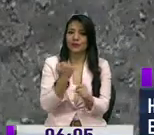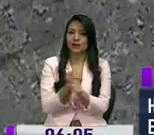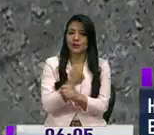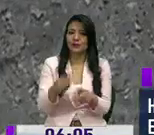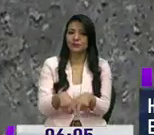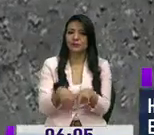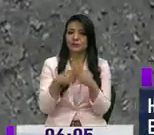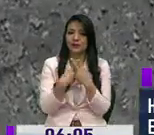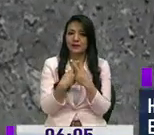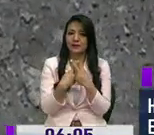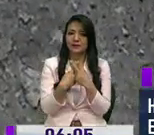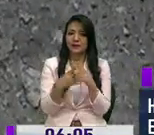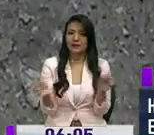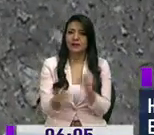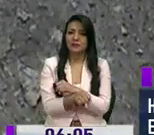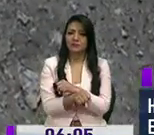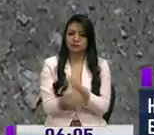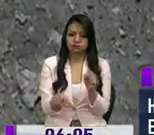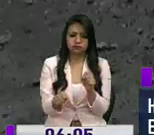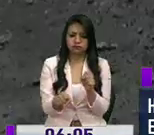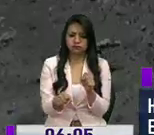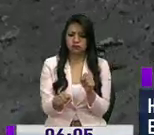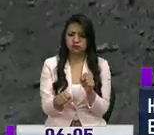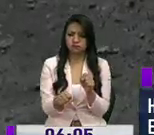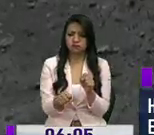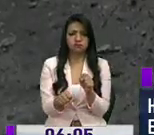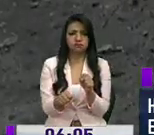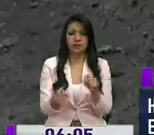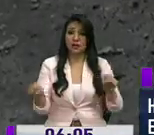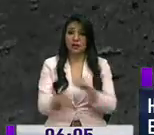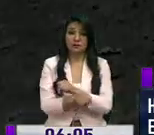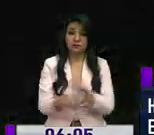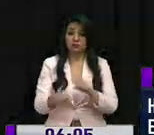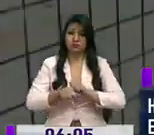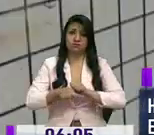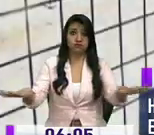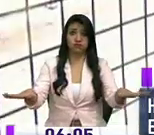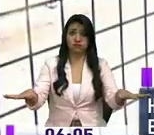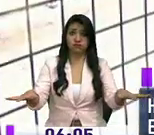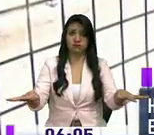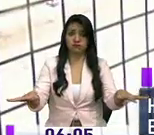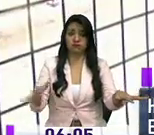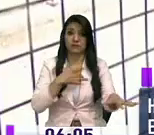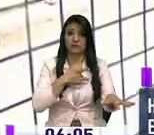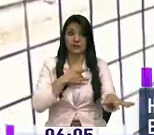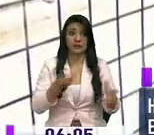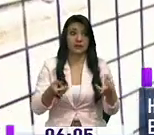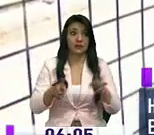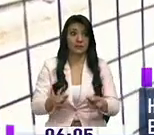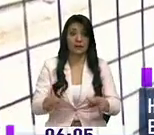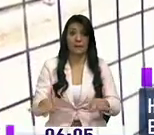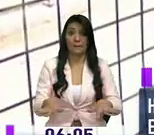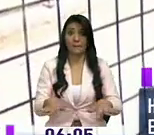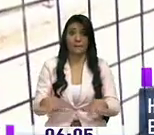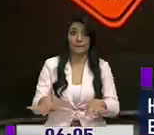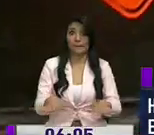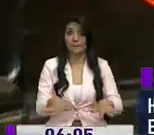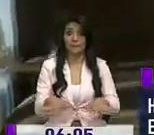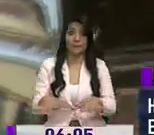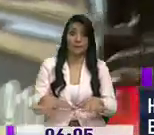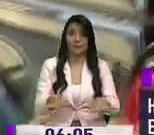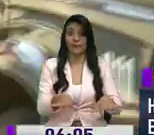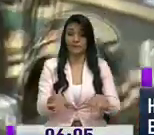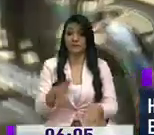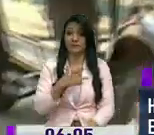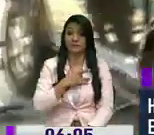de un grado, ¿cómo le puedo decir? La onda expansiva fue terrible, que incluso se movió los cimientos de la casa. El